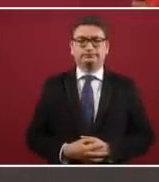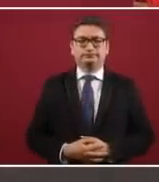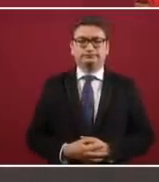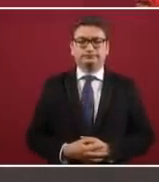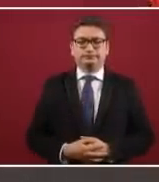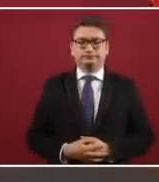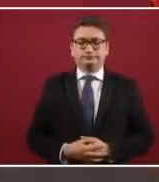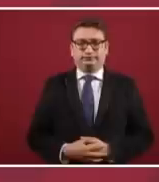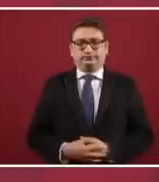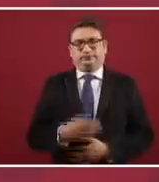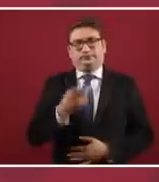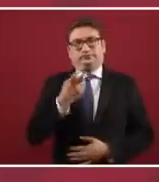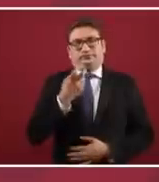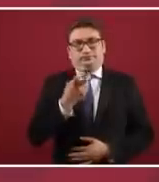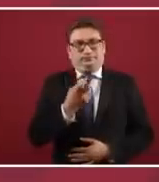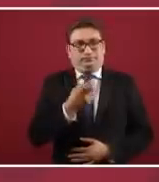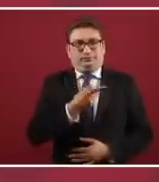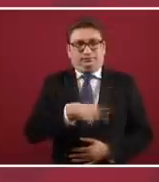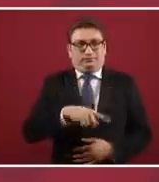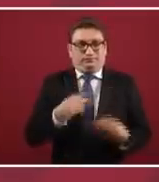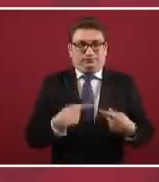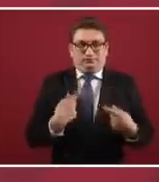Pues por eso son provocadores.